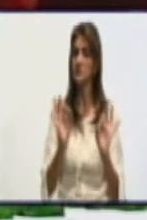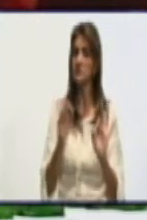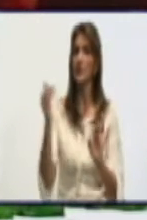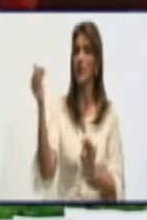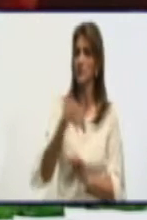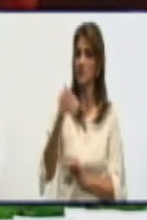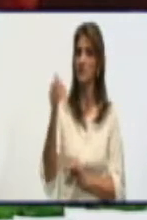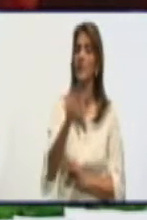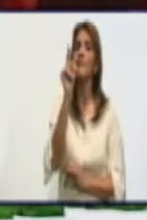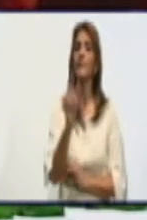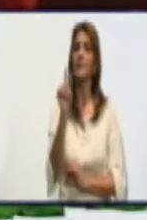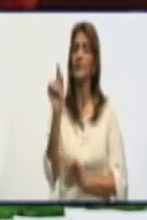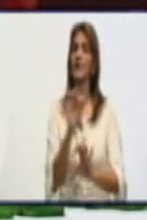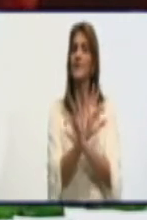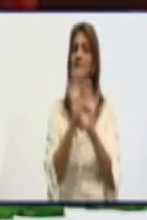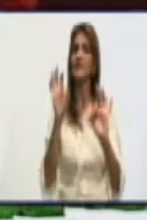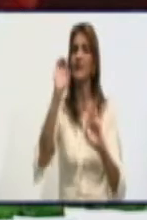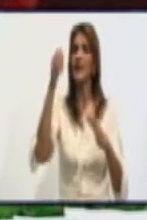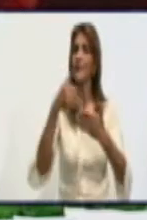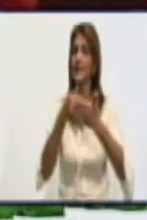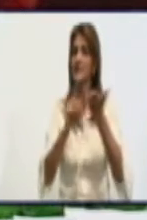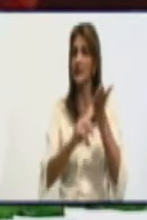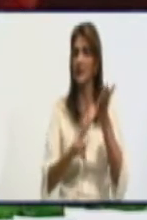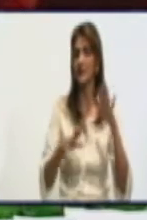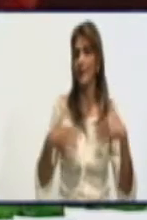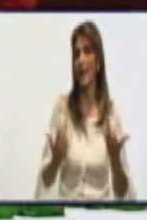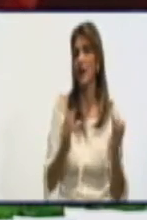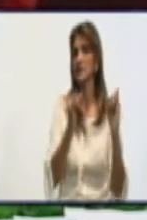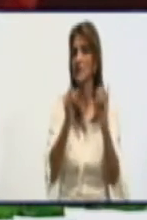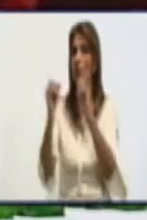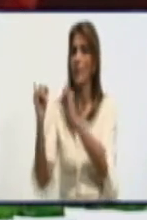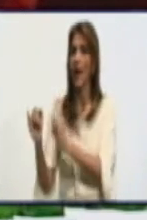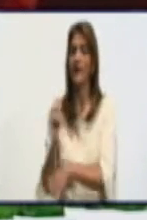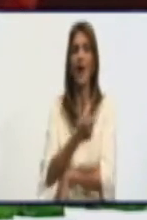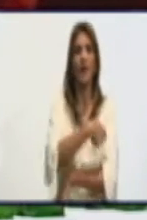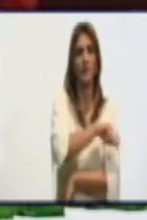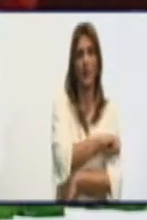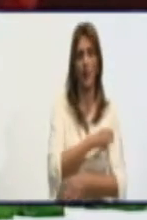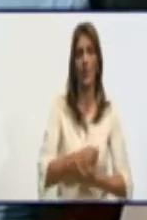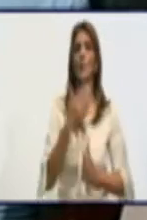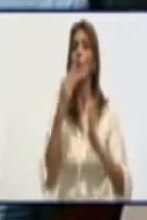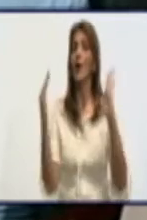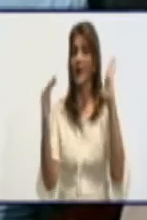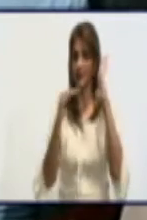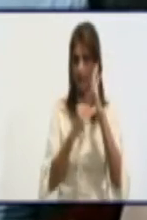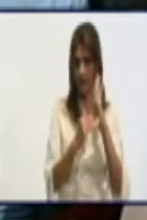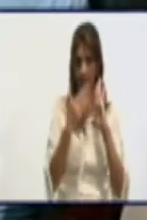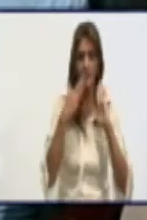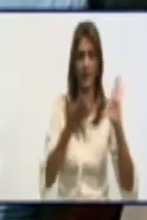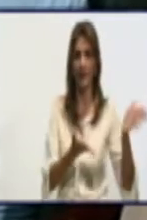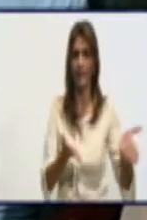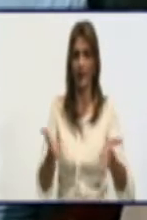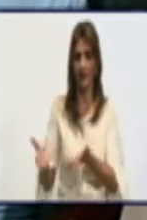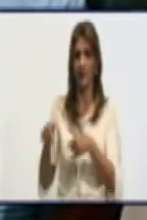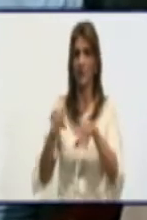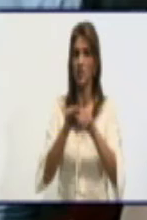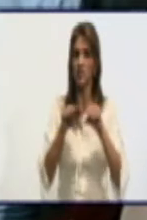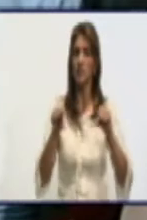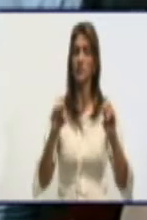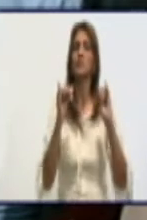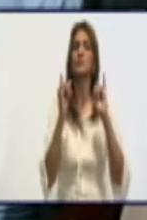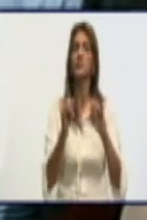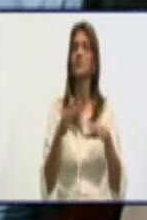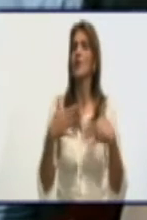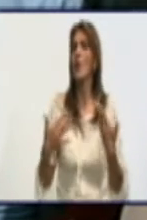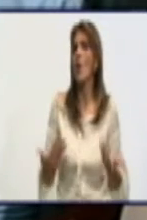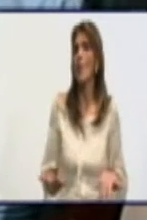de los compañeros de la empresa eléctrica para informar a nuestro pueblo. Solís, buenas tardes, bienvenido a nuestro programa. ¿Cómo se